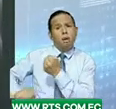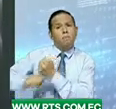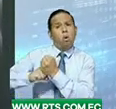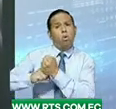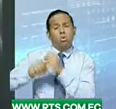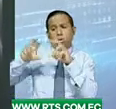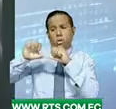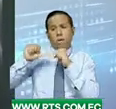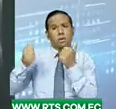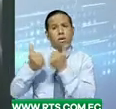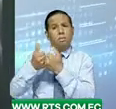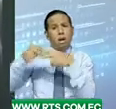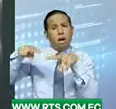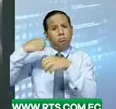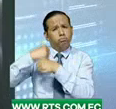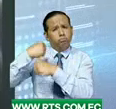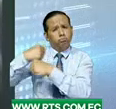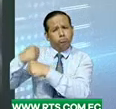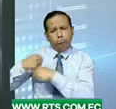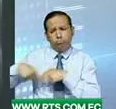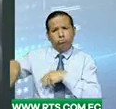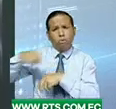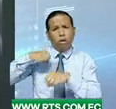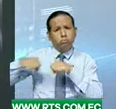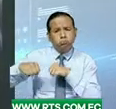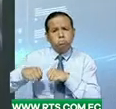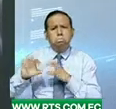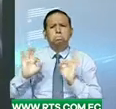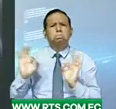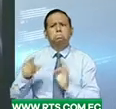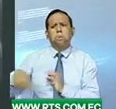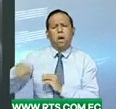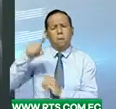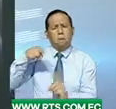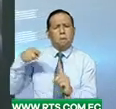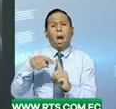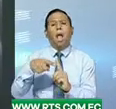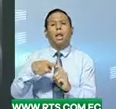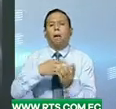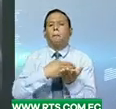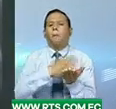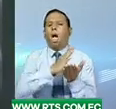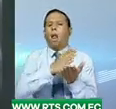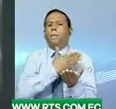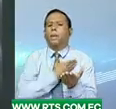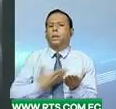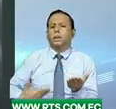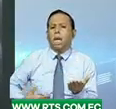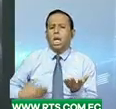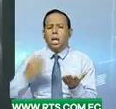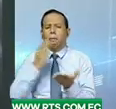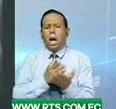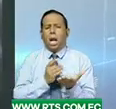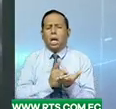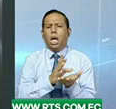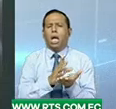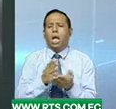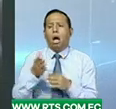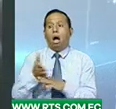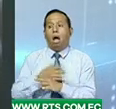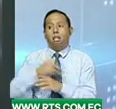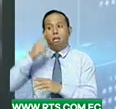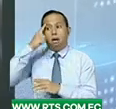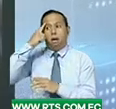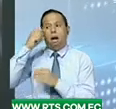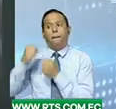sus funciones como asambleísta, sino que busca la toma del poder para cubrir las espaldas a los actos de corrupción que cometió